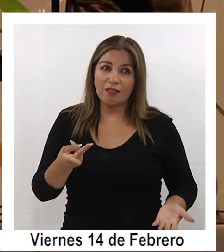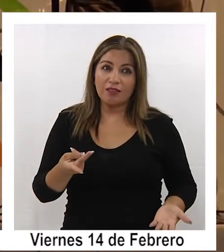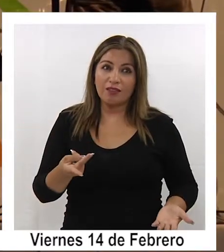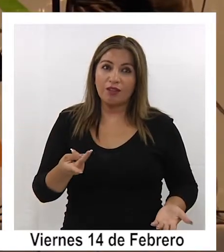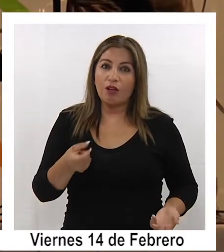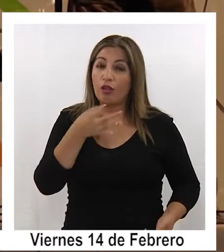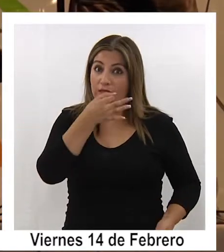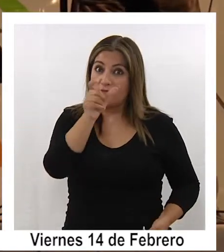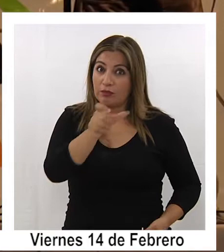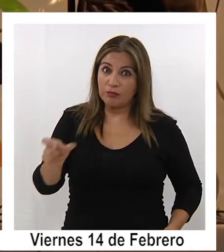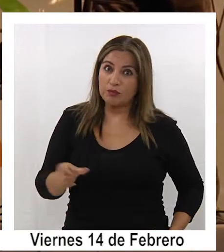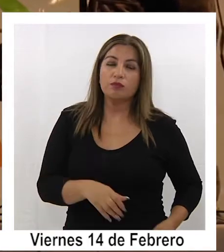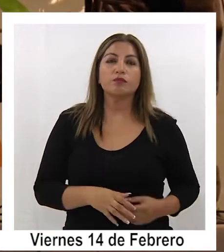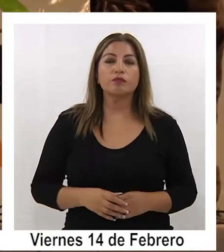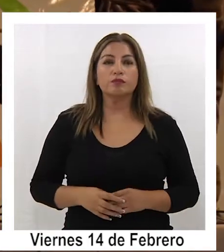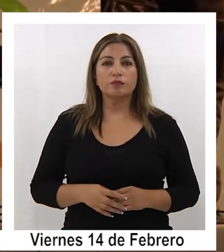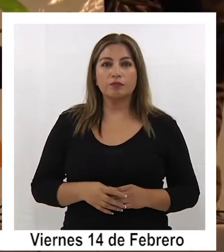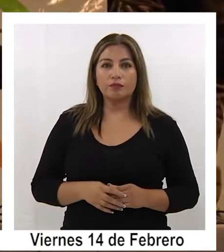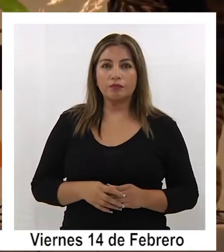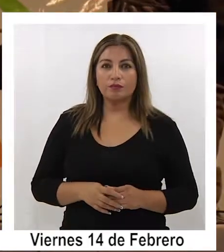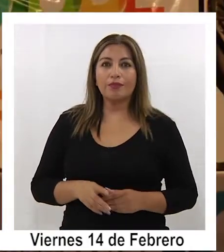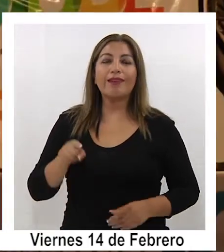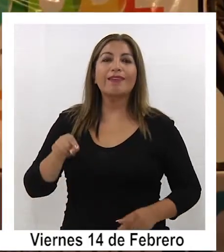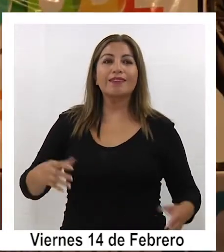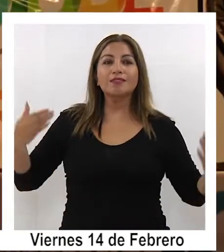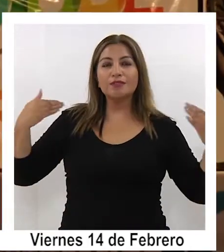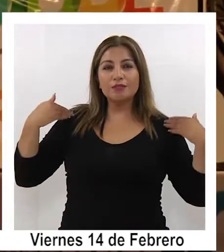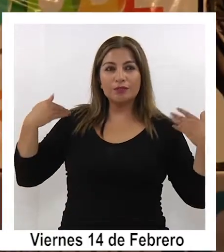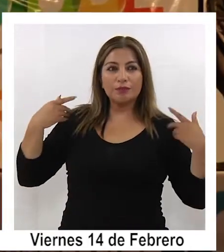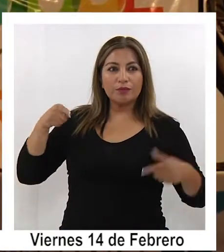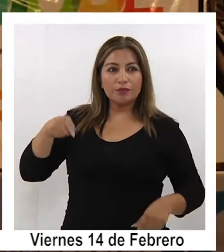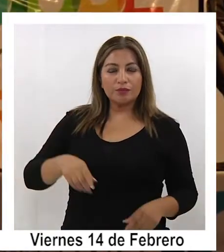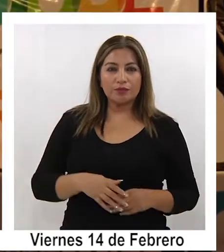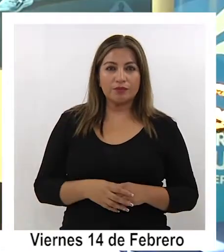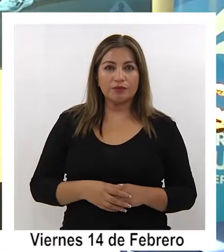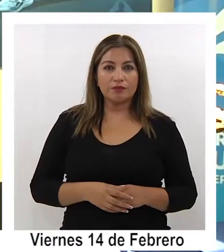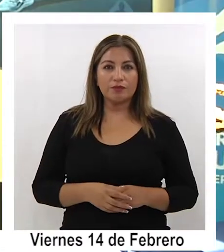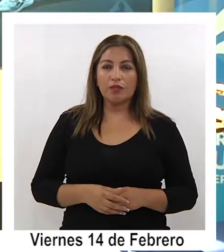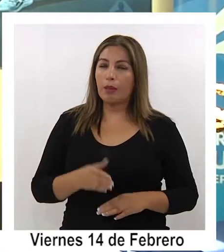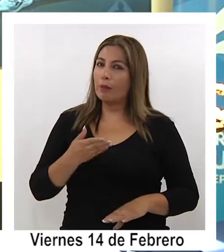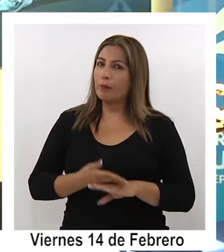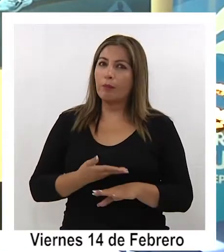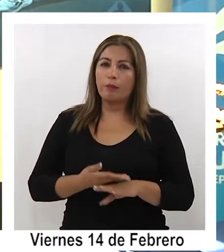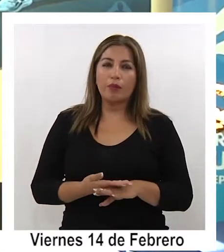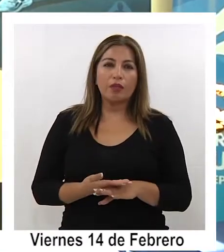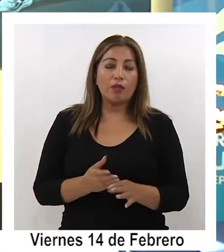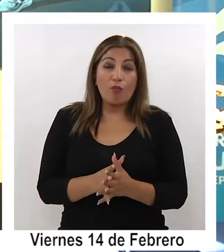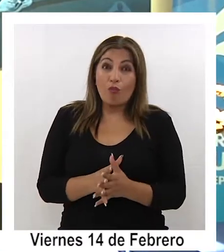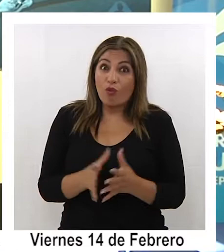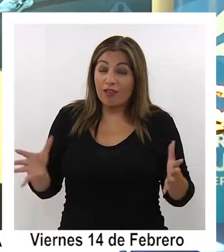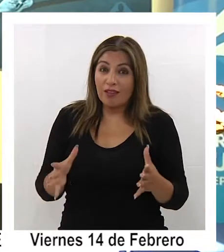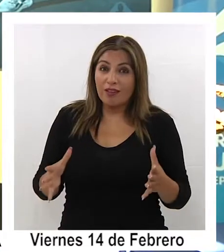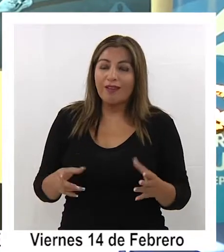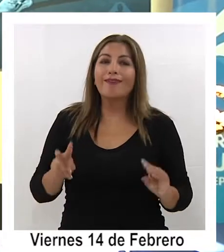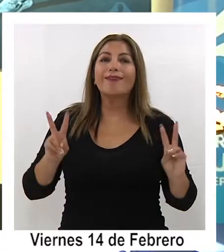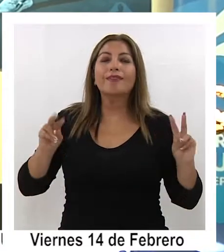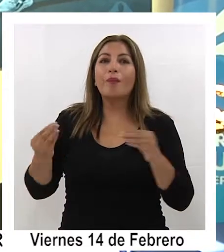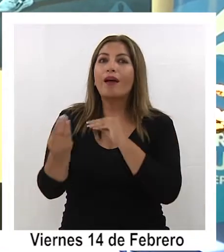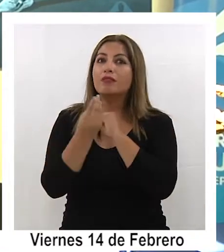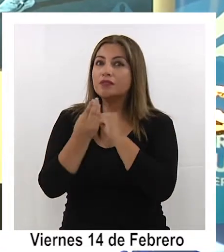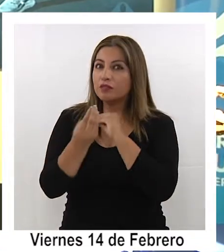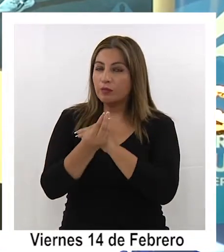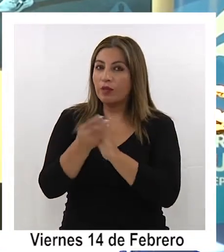vida, como señalan sus adeptos. En este deporte, en esta disciplina deportiva, hay una exigencia totalmente muy grande en el